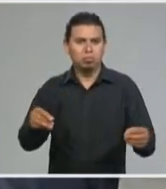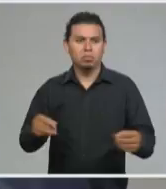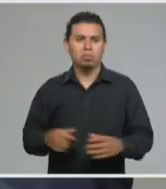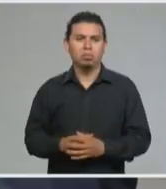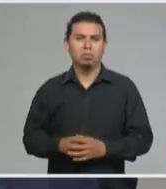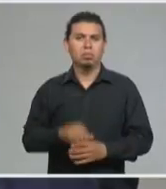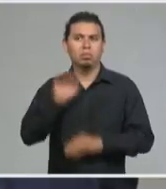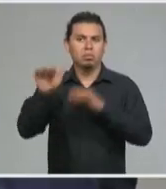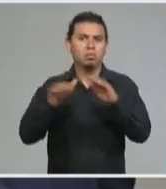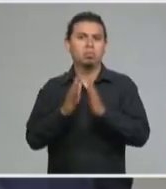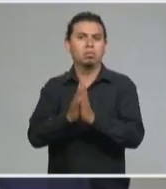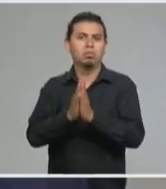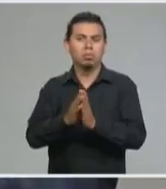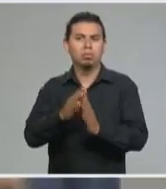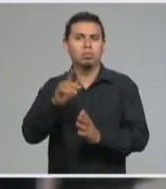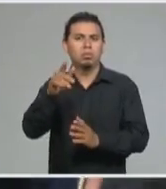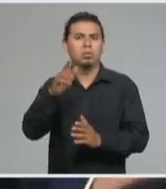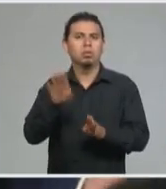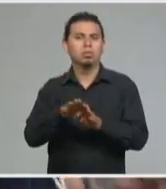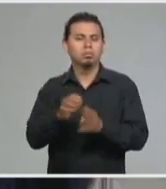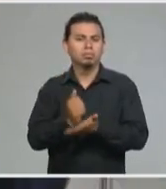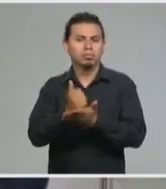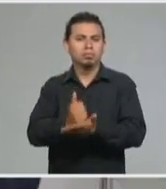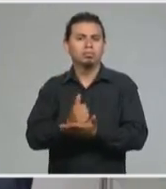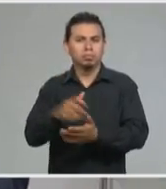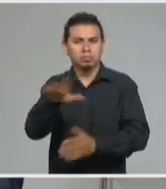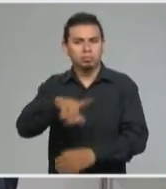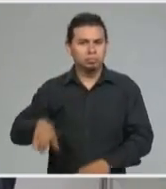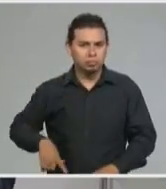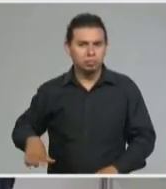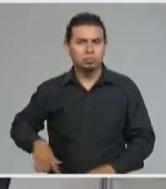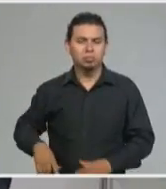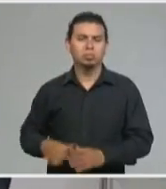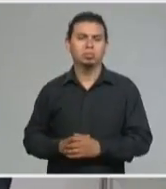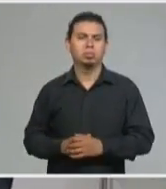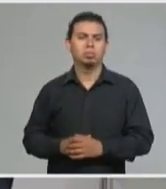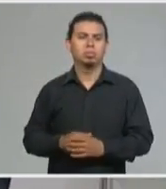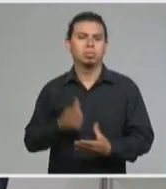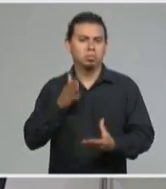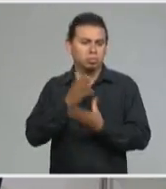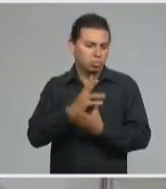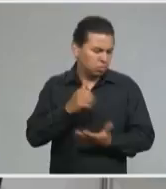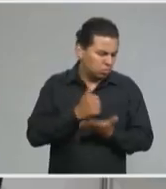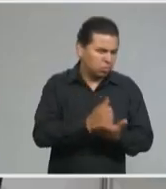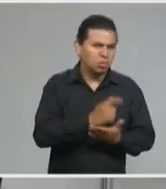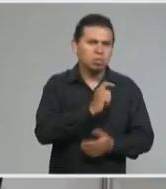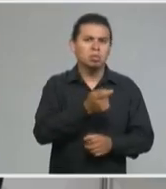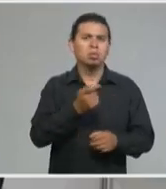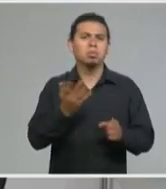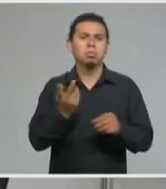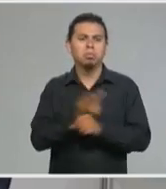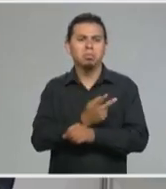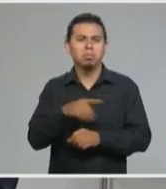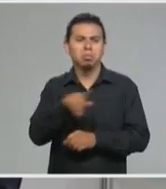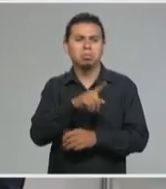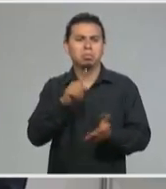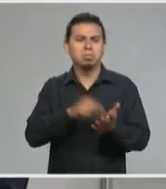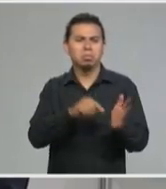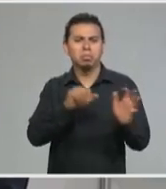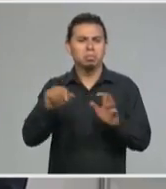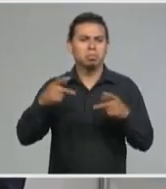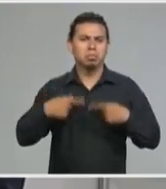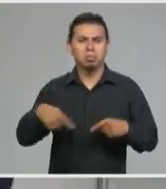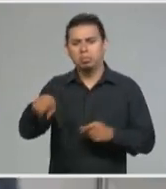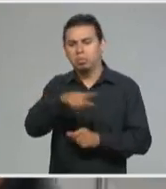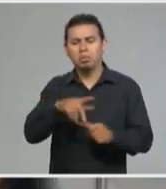un llamado a Caminos y Autopistas de Oaxaca y a las dependencias del gobierno del estado para que vayan en auxilio de los casi 1,600 habitantes